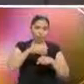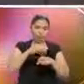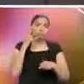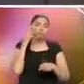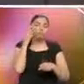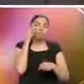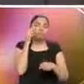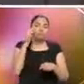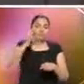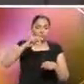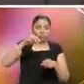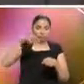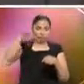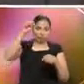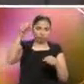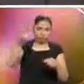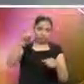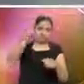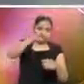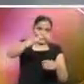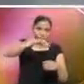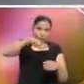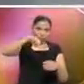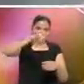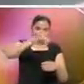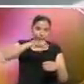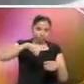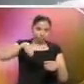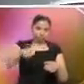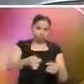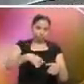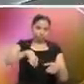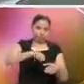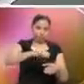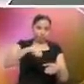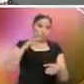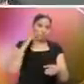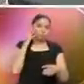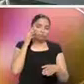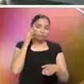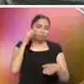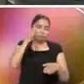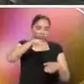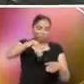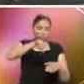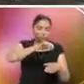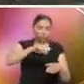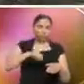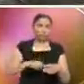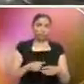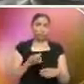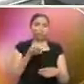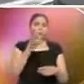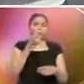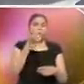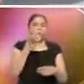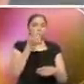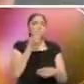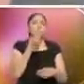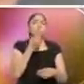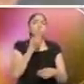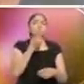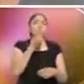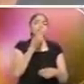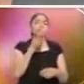aquí al... Y nada más que agarre un poquito el bien. sabor. Ok. Y vamos a poner un poco de miel aquí